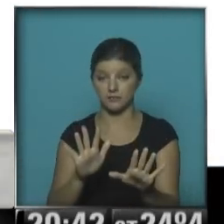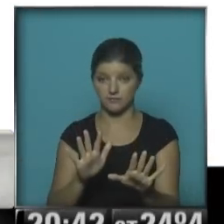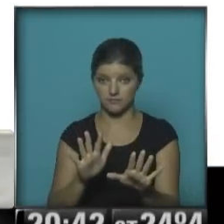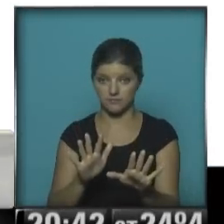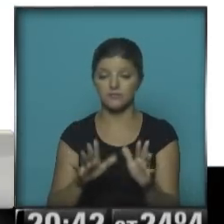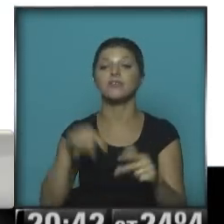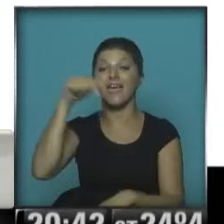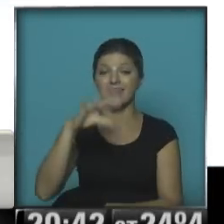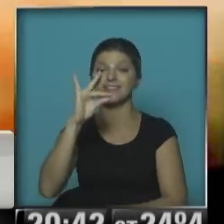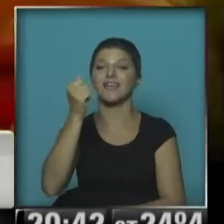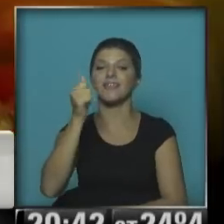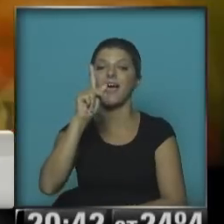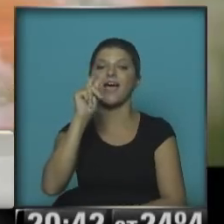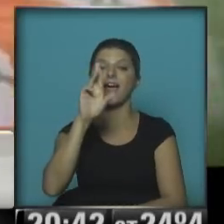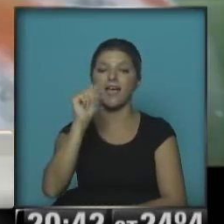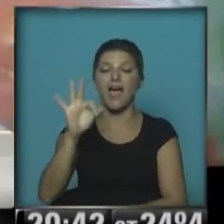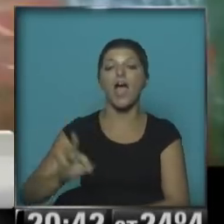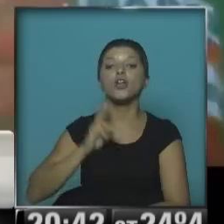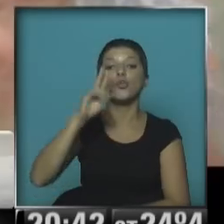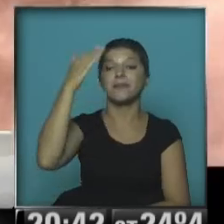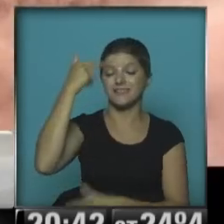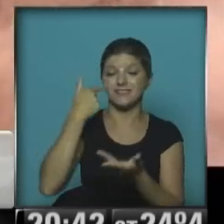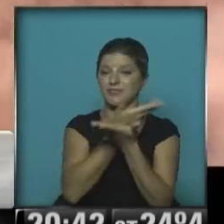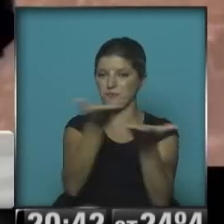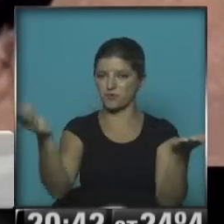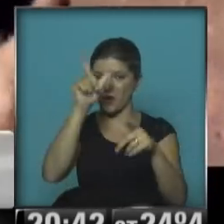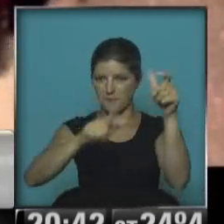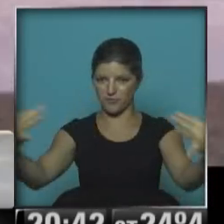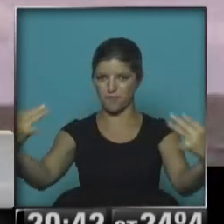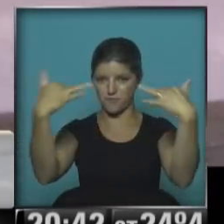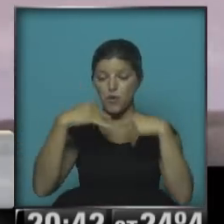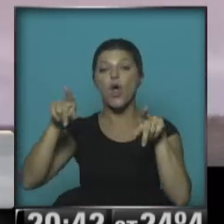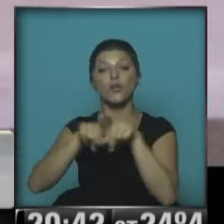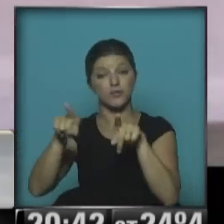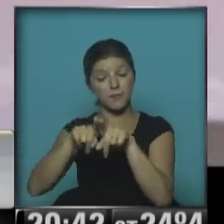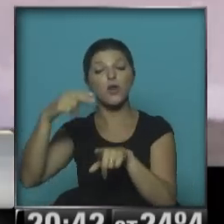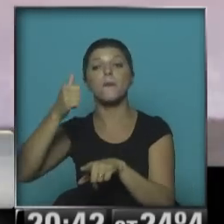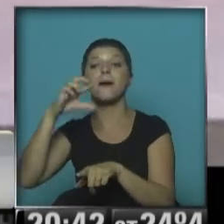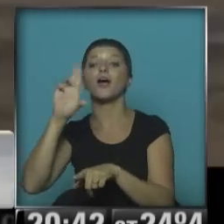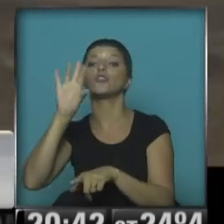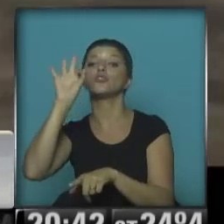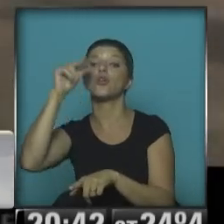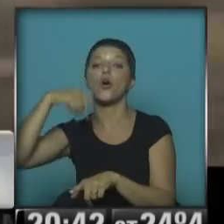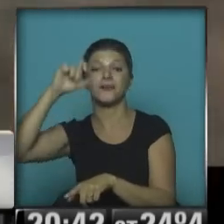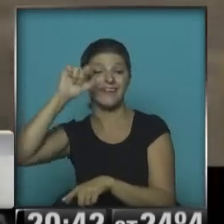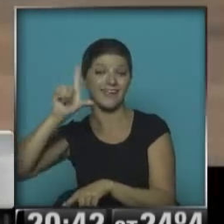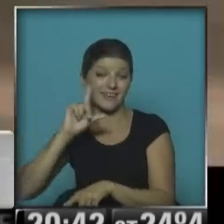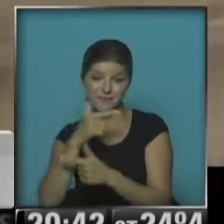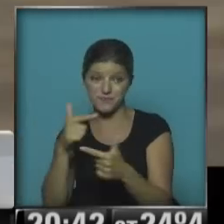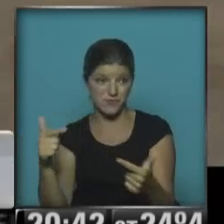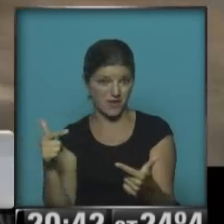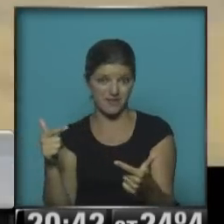Dakar 2015 se presentó al público. No estarán los hermanos Patronelli en quad, que nos han